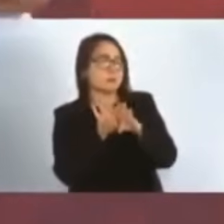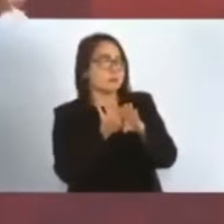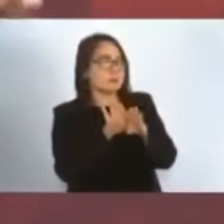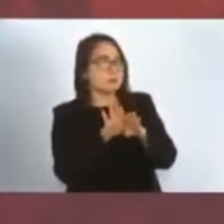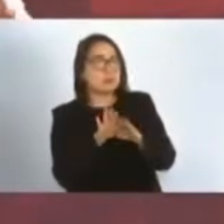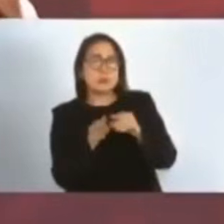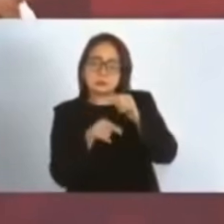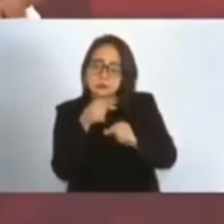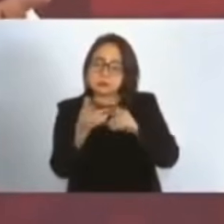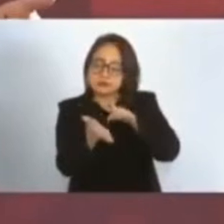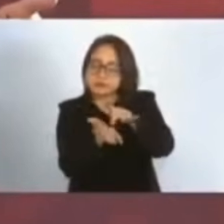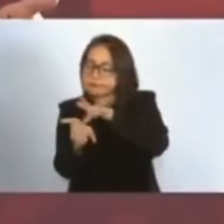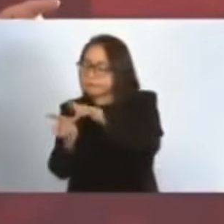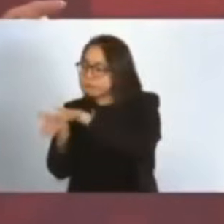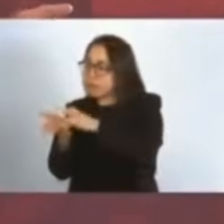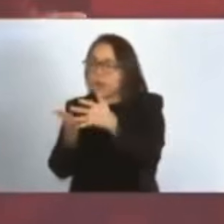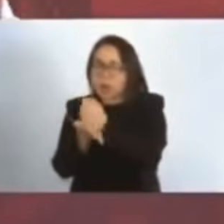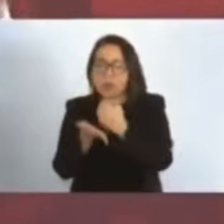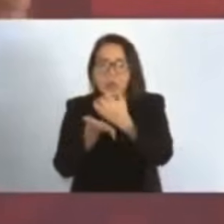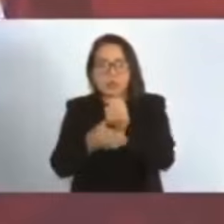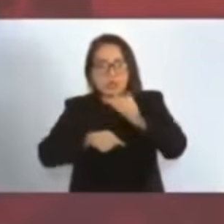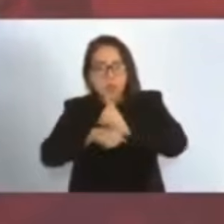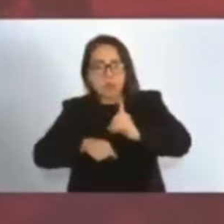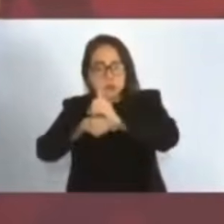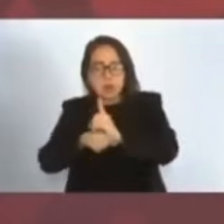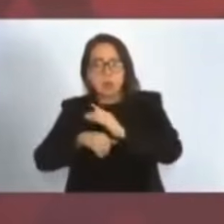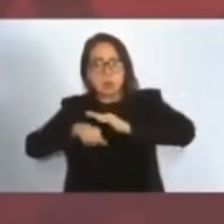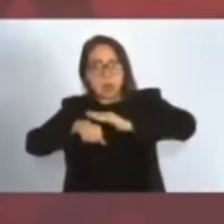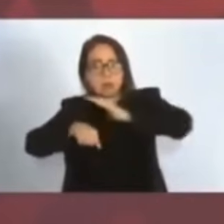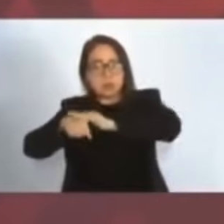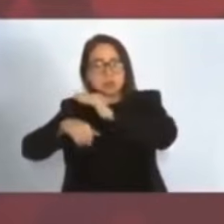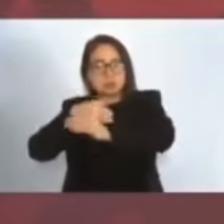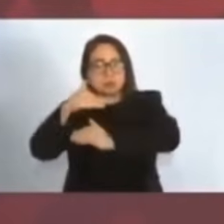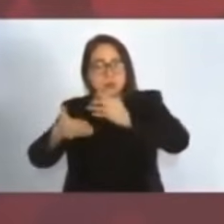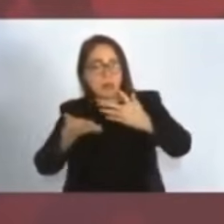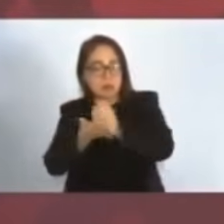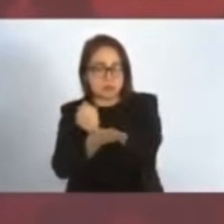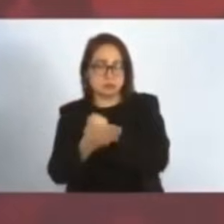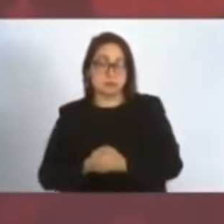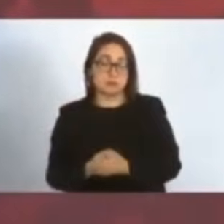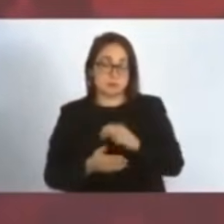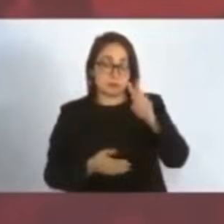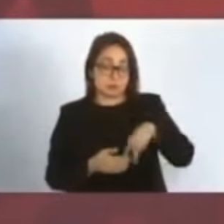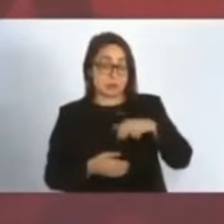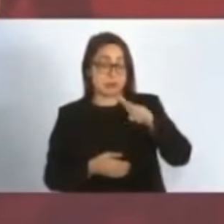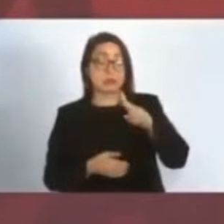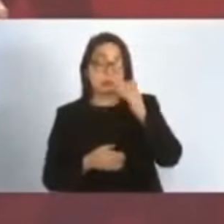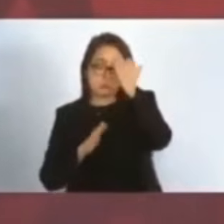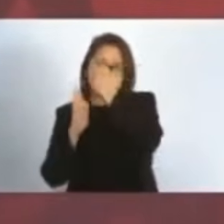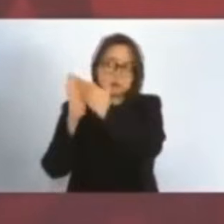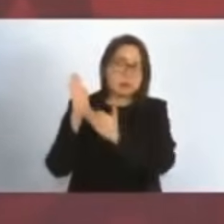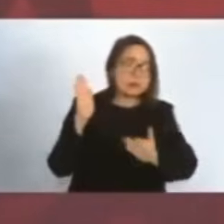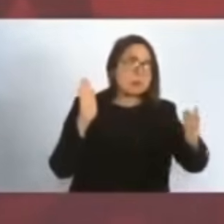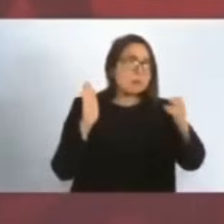estar sometido el Poder Judicial a la Constitución, pero hoy es al revés. Amigos y amigas,